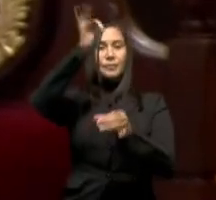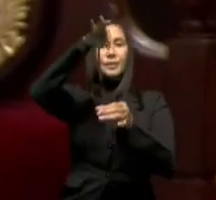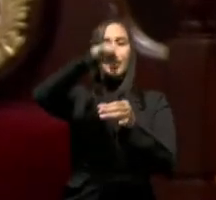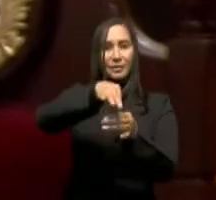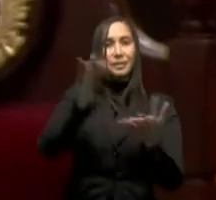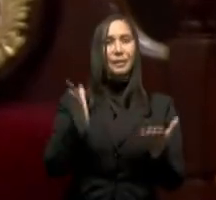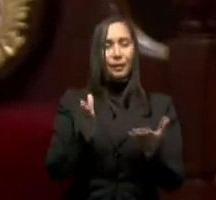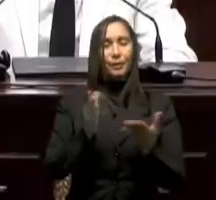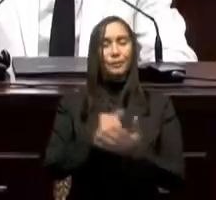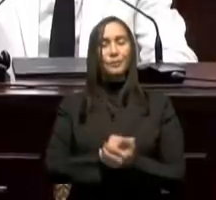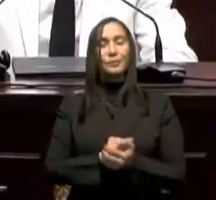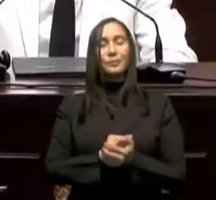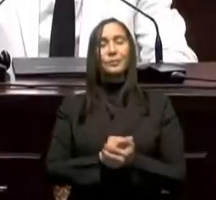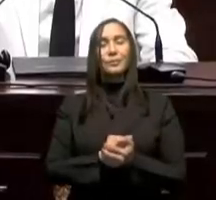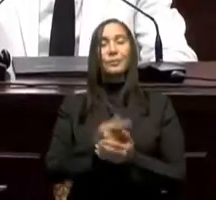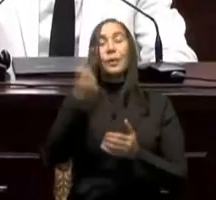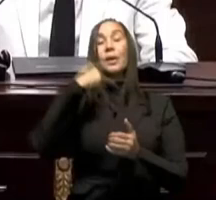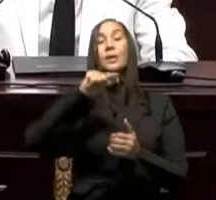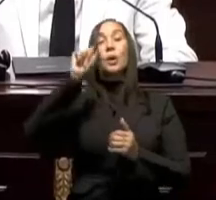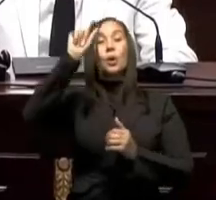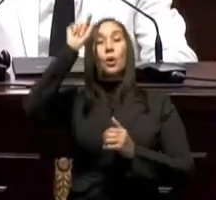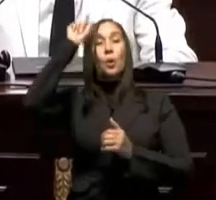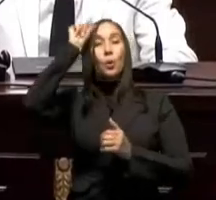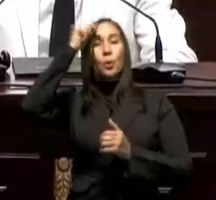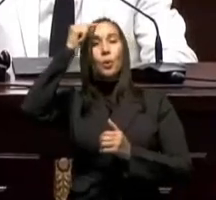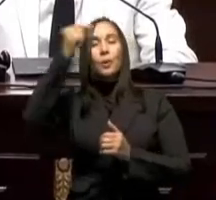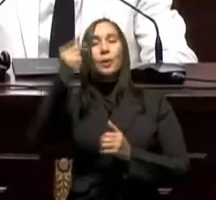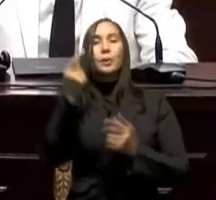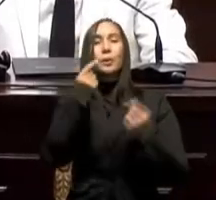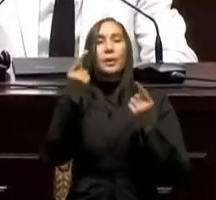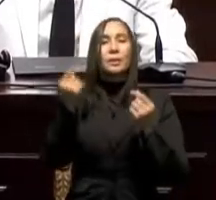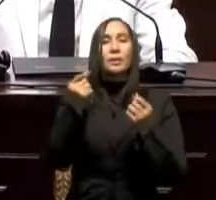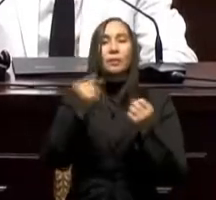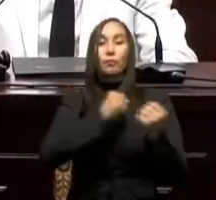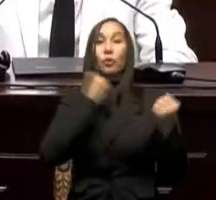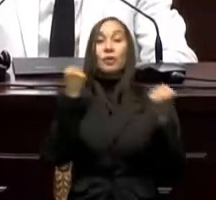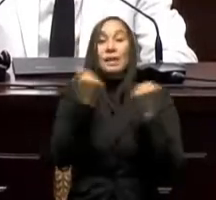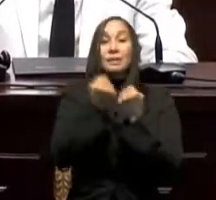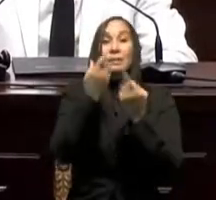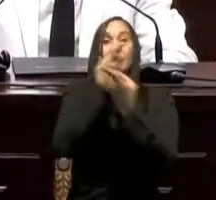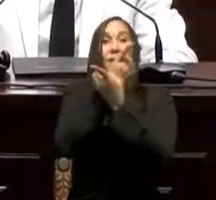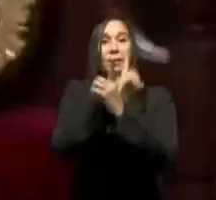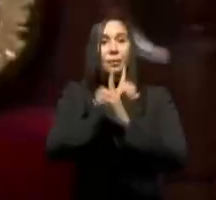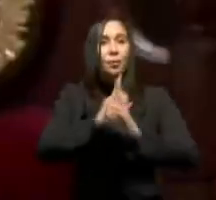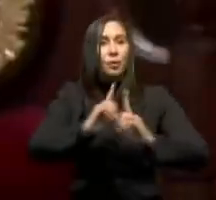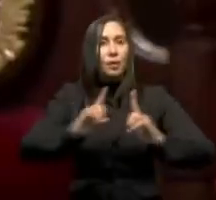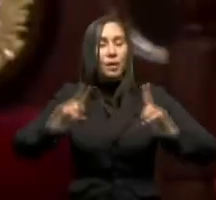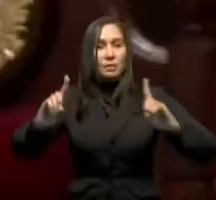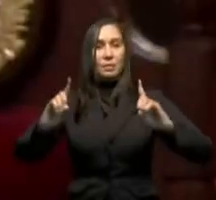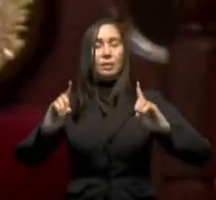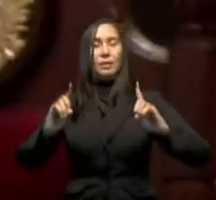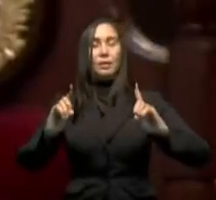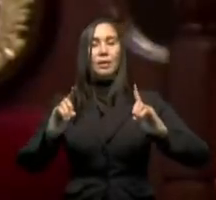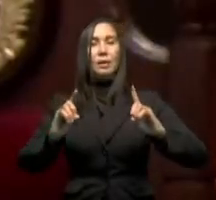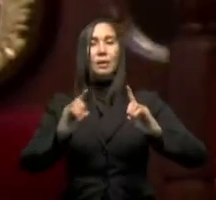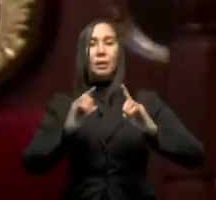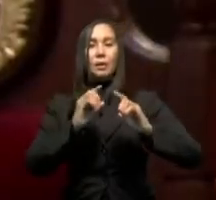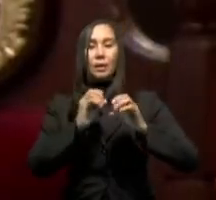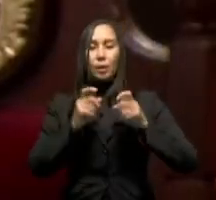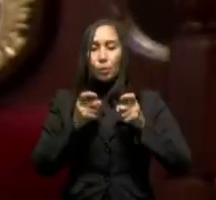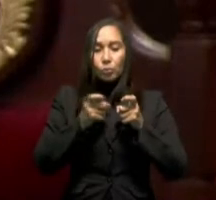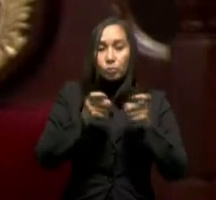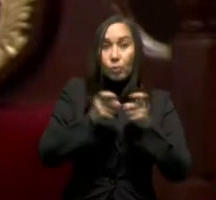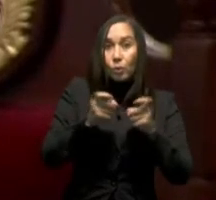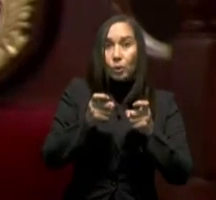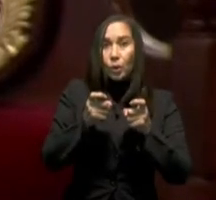mayor acto que un gobernante pueda hacer para fortalecer la democracia que autolimitarse en el ejercicio del